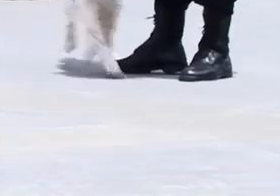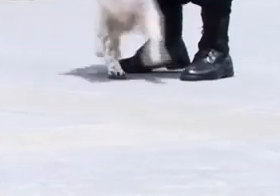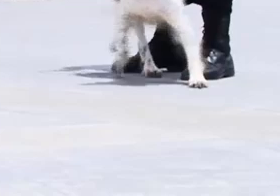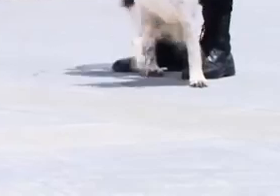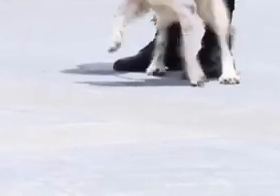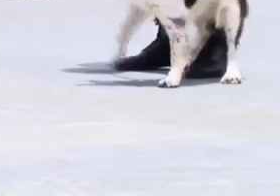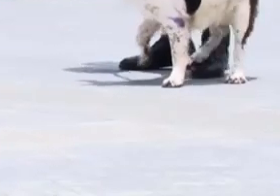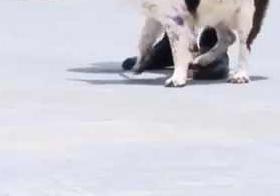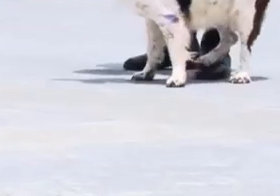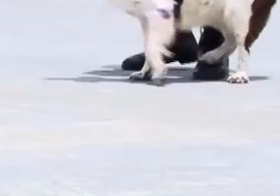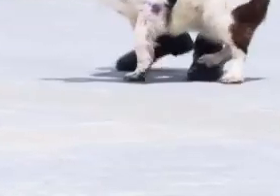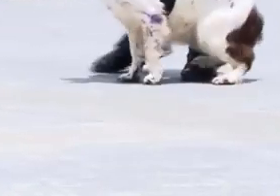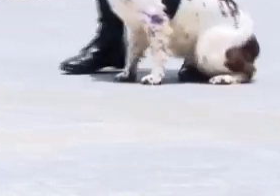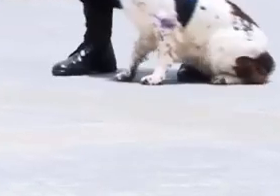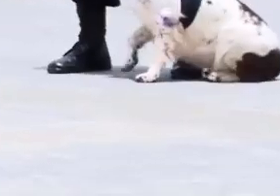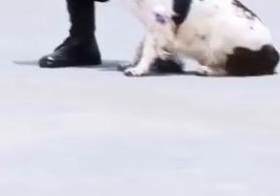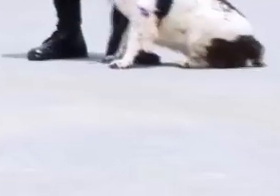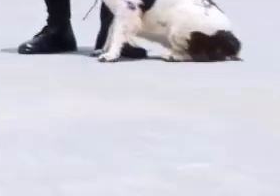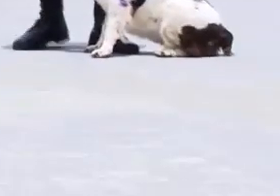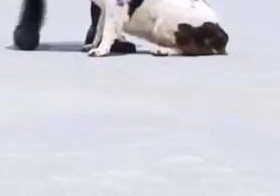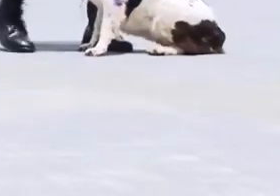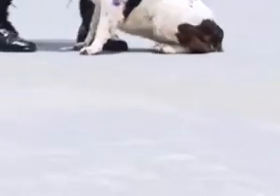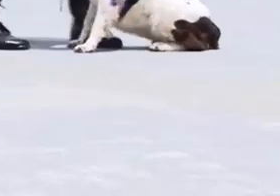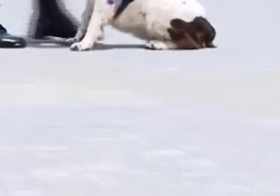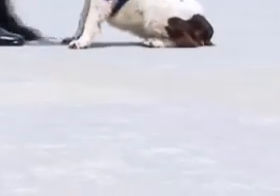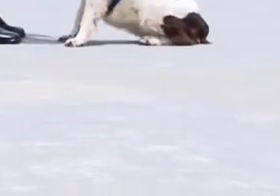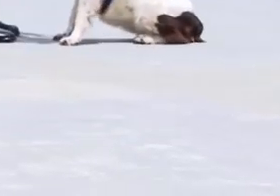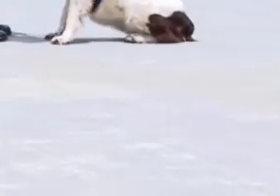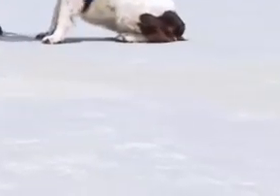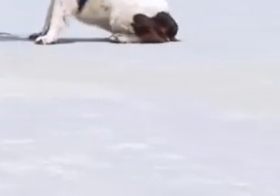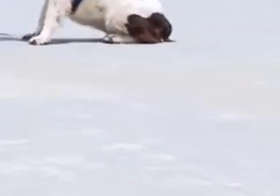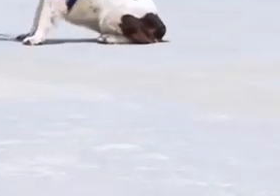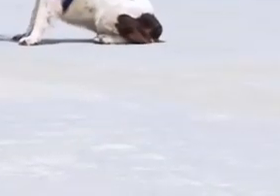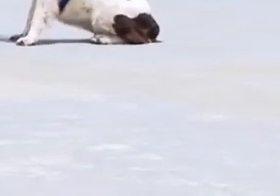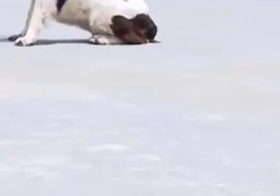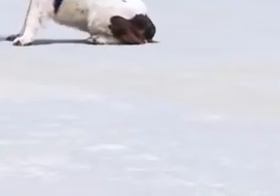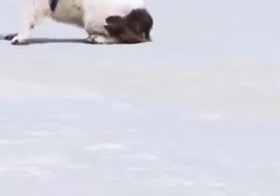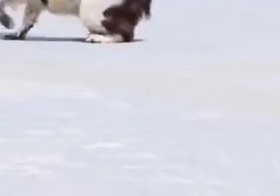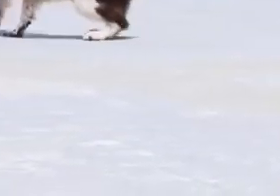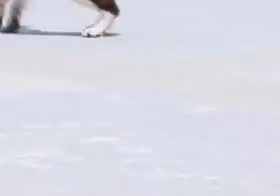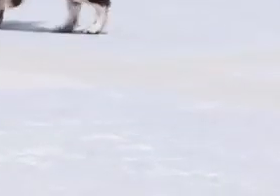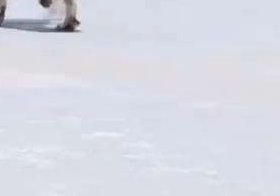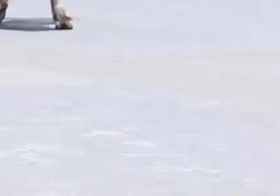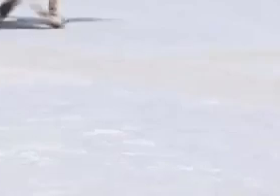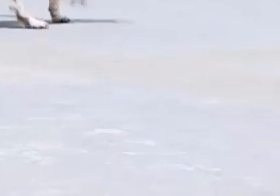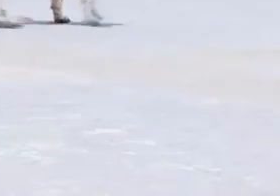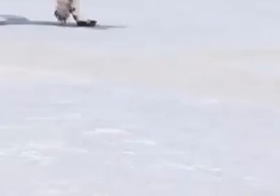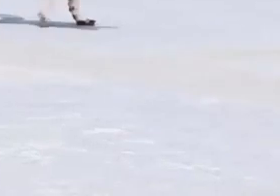¡Muy bien! ¡Sí, papi! ¡Pero no, caballero!